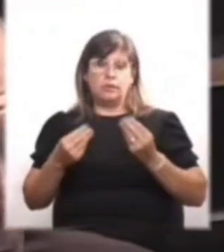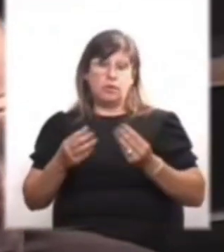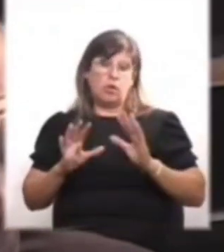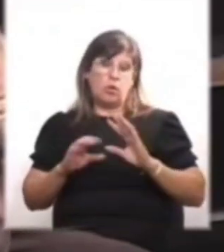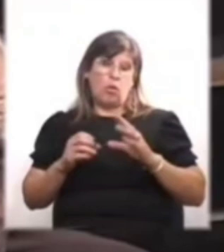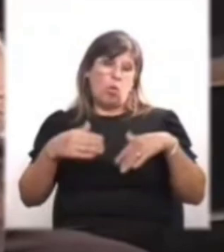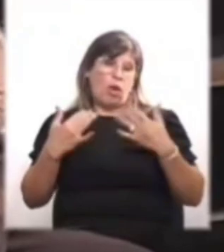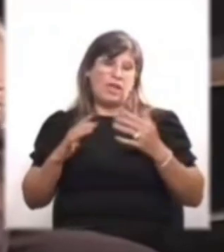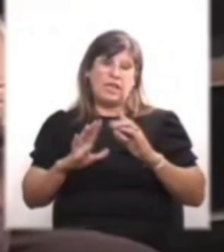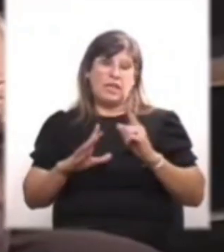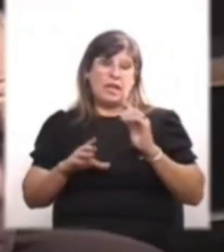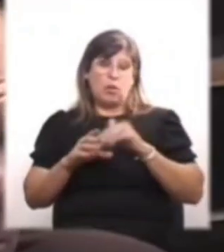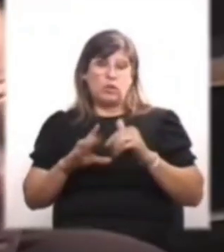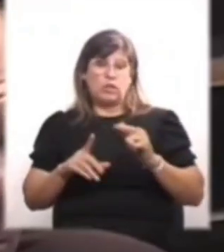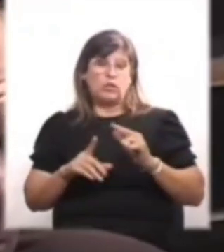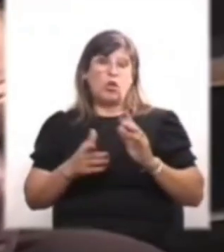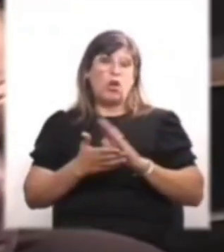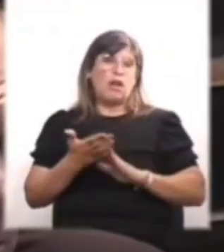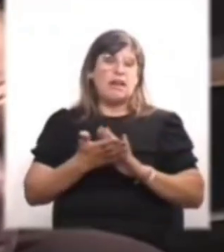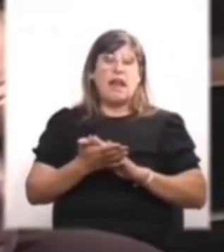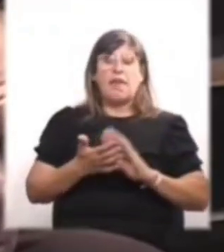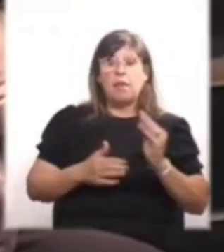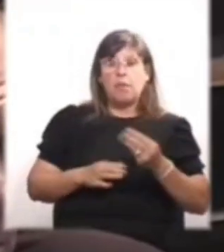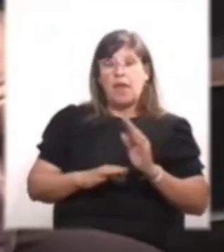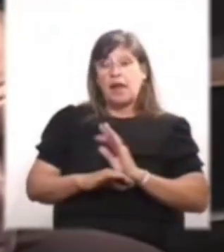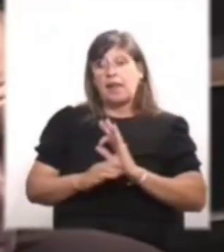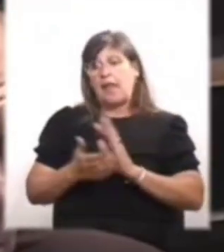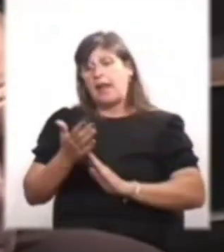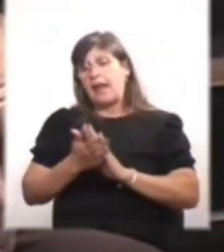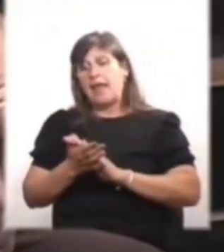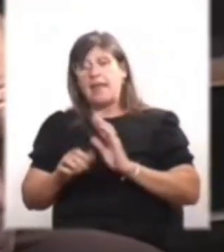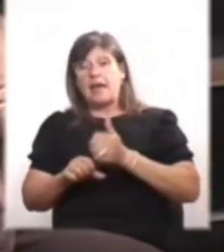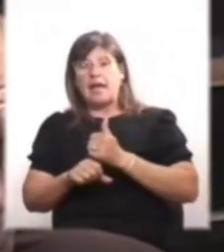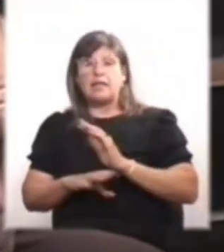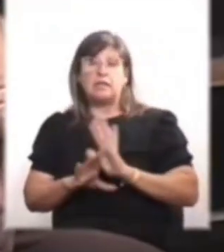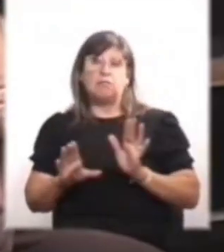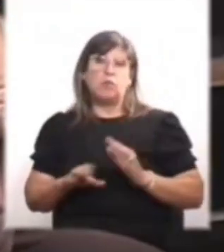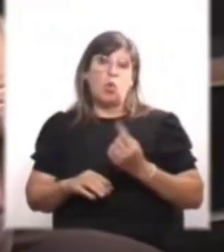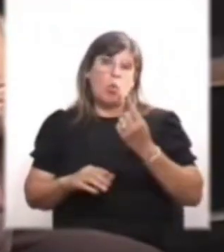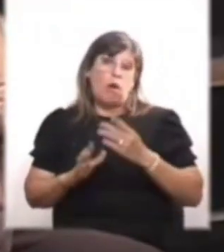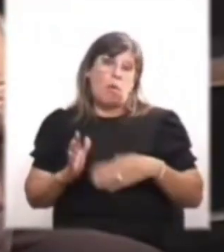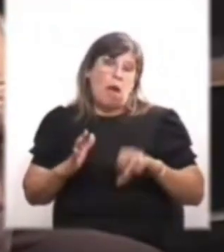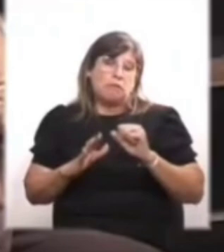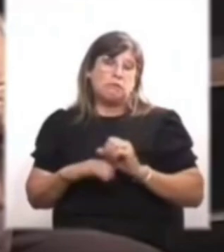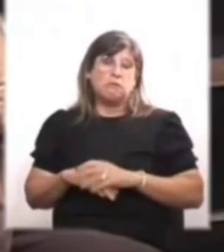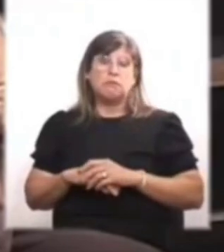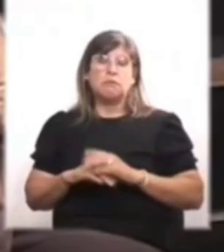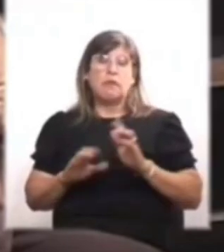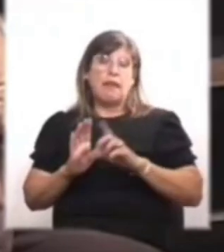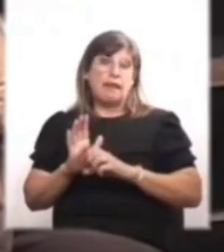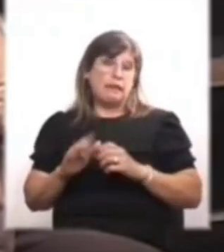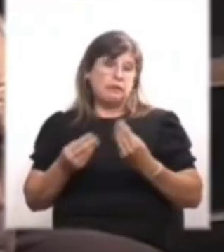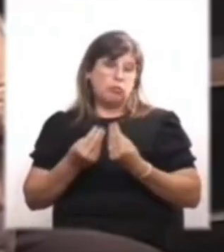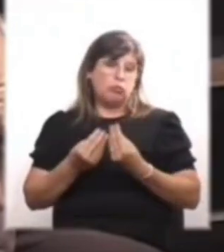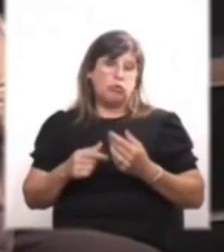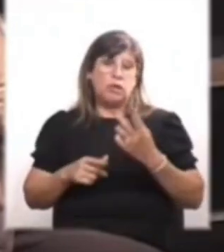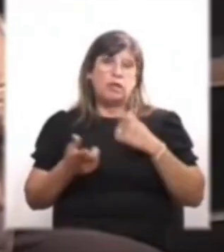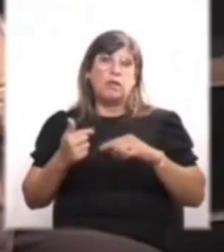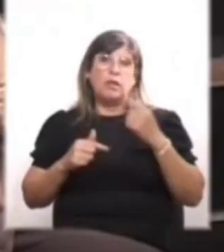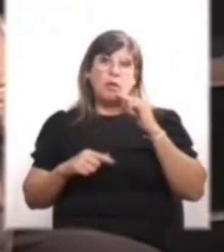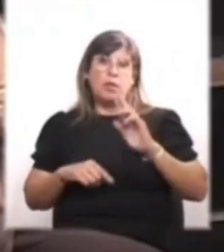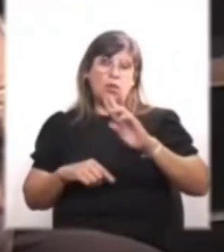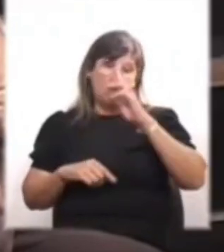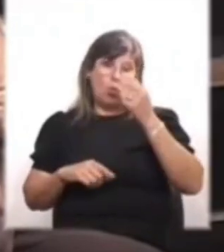nadie pierde y nadie gana, va a ser una más de las tantas leyes, pero creemos que ponemos al Uruguay jugando en las